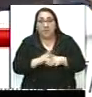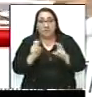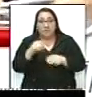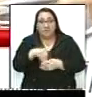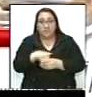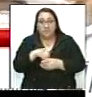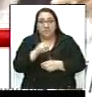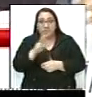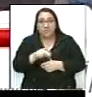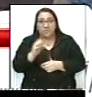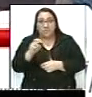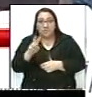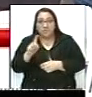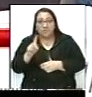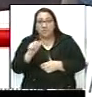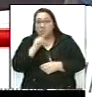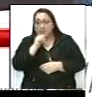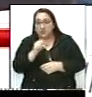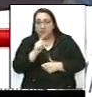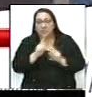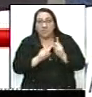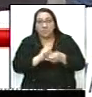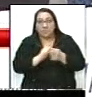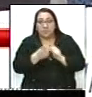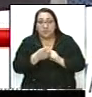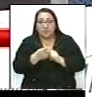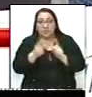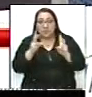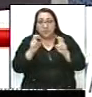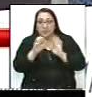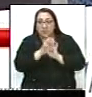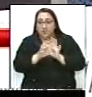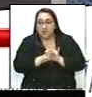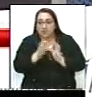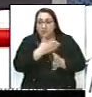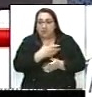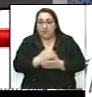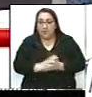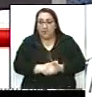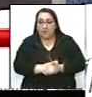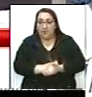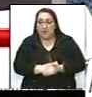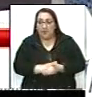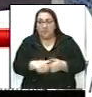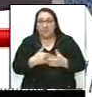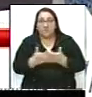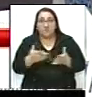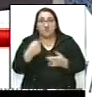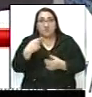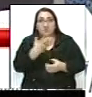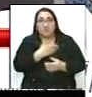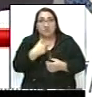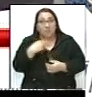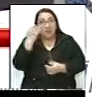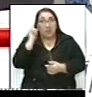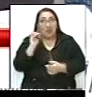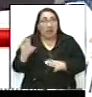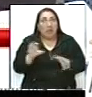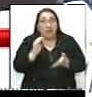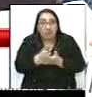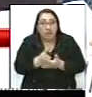2021, hay que hacerlo con tranquilidad, porque cada cambio que se hace es un cambio constitucional, presidenta. Todas las cosas no son porque al presidente se lo creo que hay que